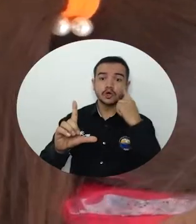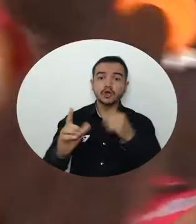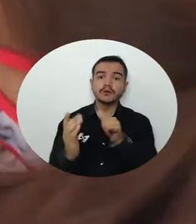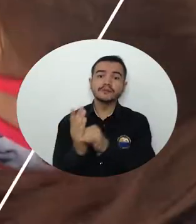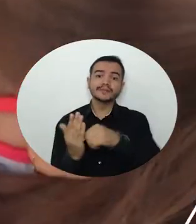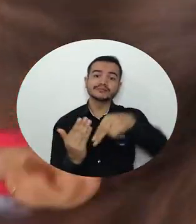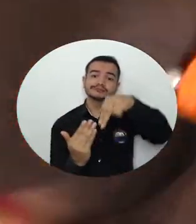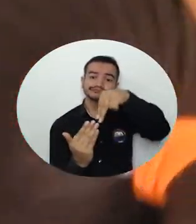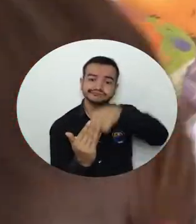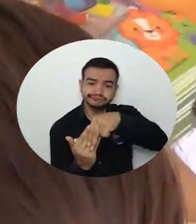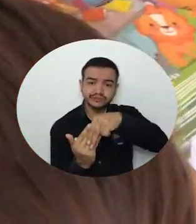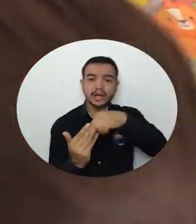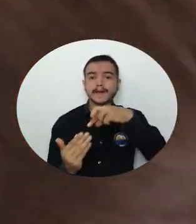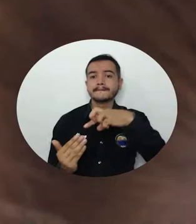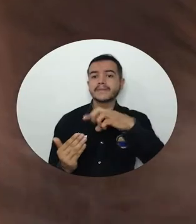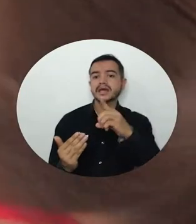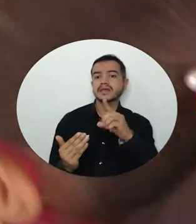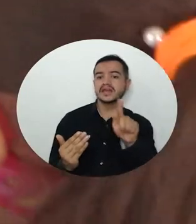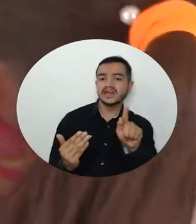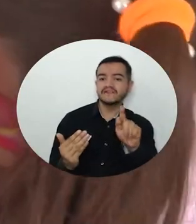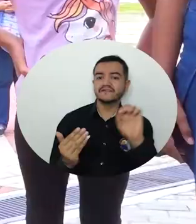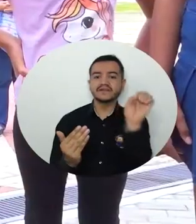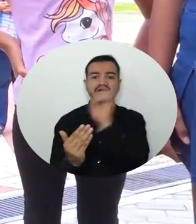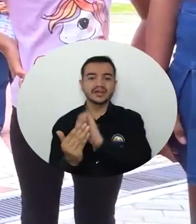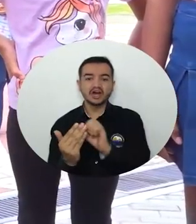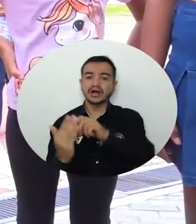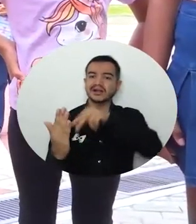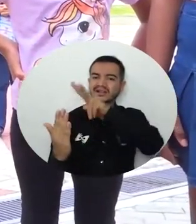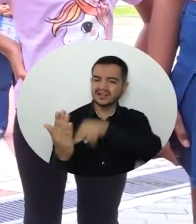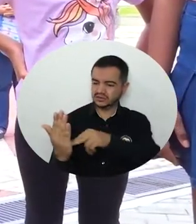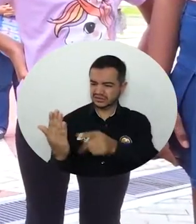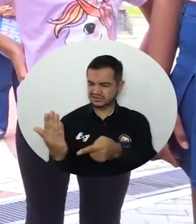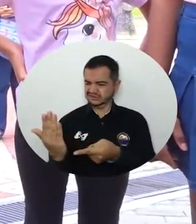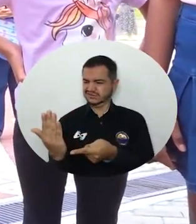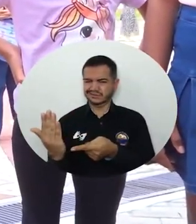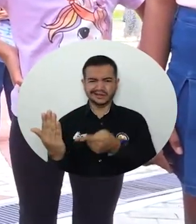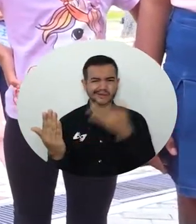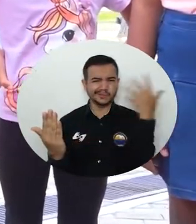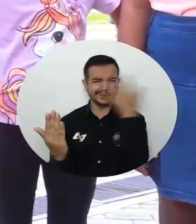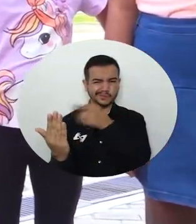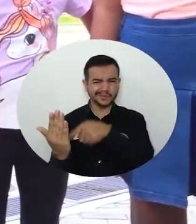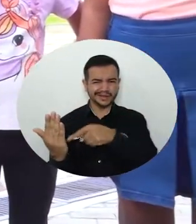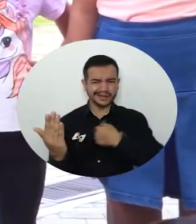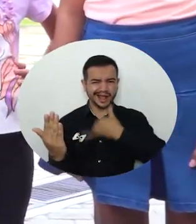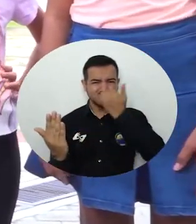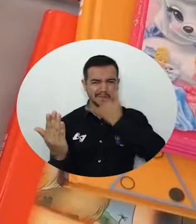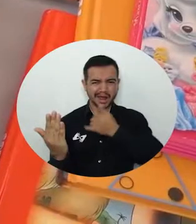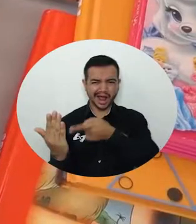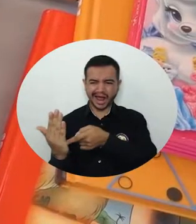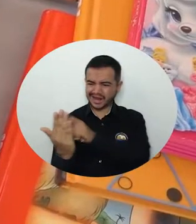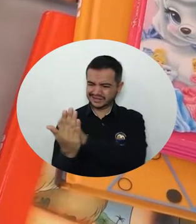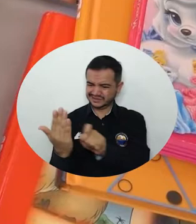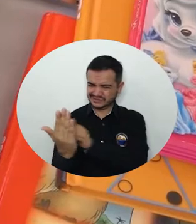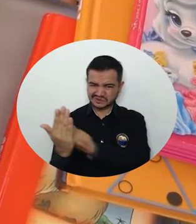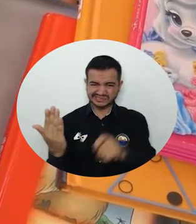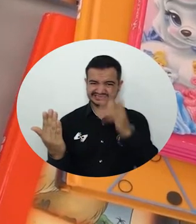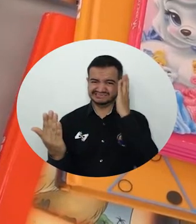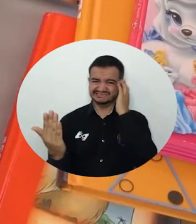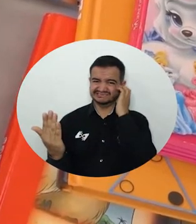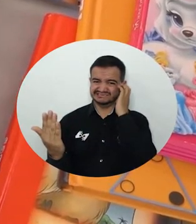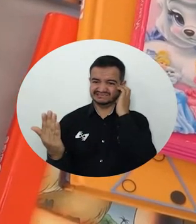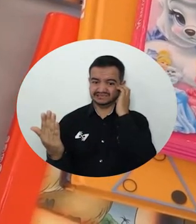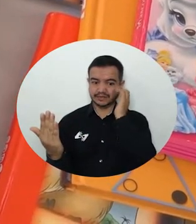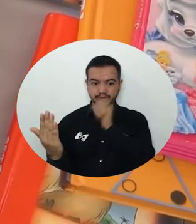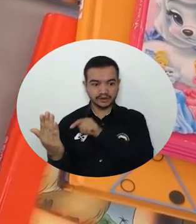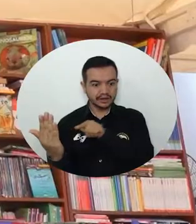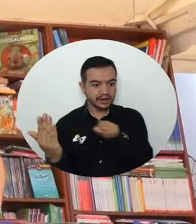por páginas de internet, libros, o sea, mal escritos que uno encuentra. En cambio, ya con este